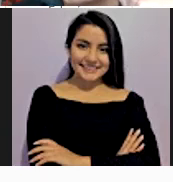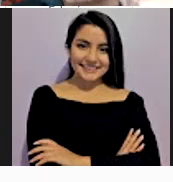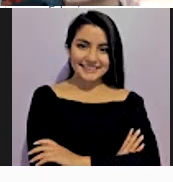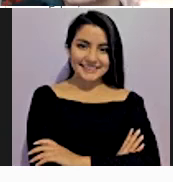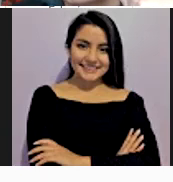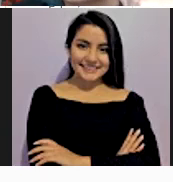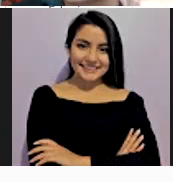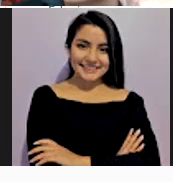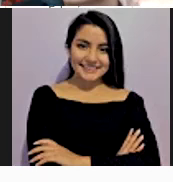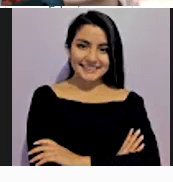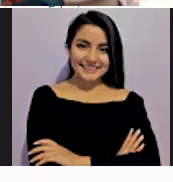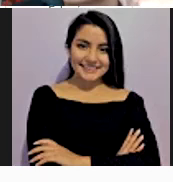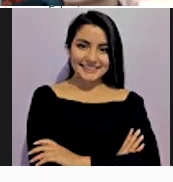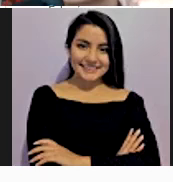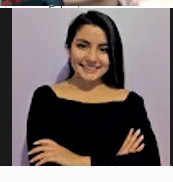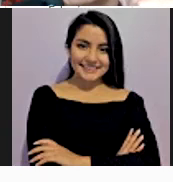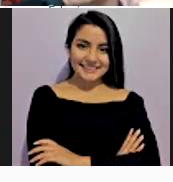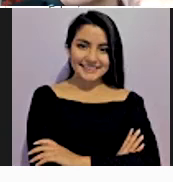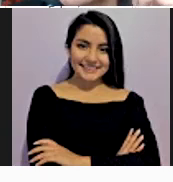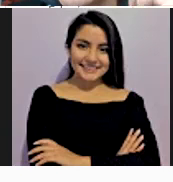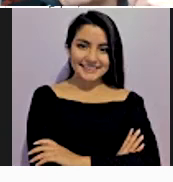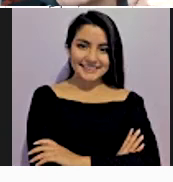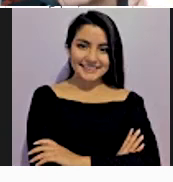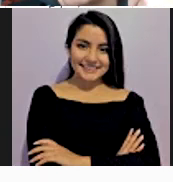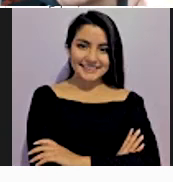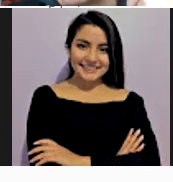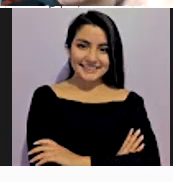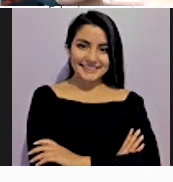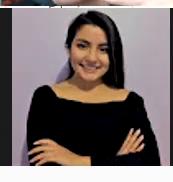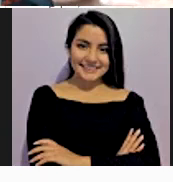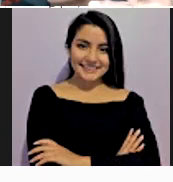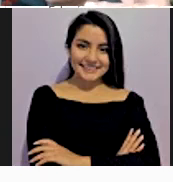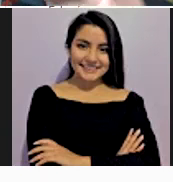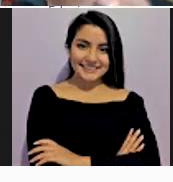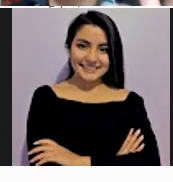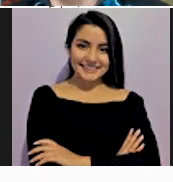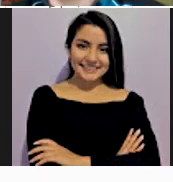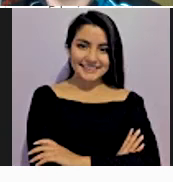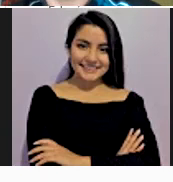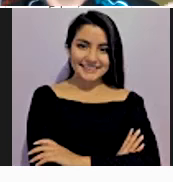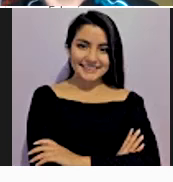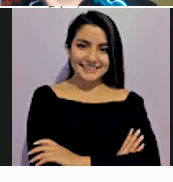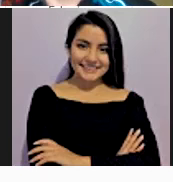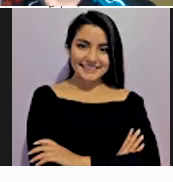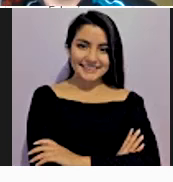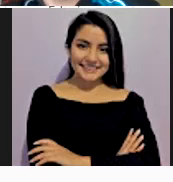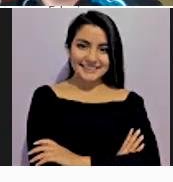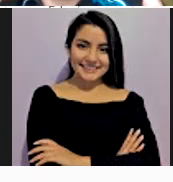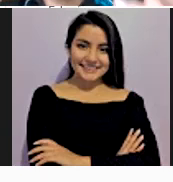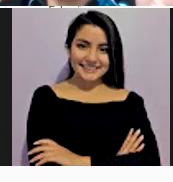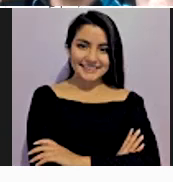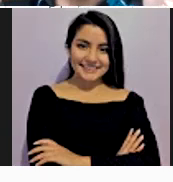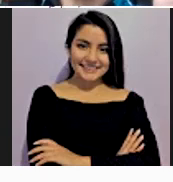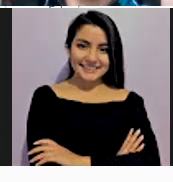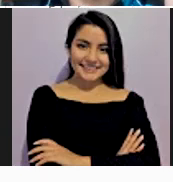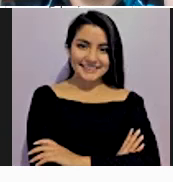hacer con estos caudales tan grandes. Habrá mucha gente que lo hace, no, pero no, pues es que está mal, no sale, o sea, no sale, no sale.